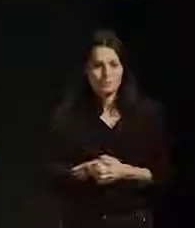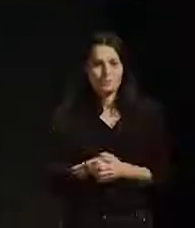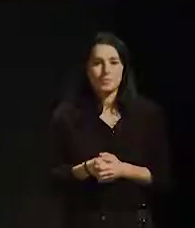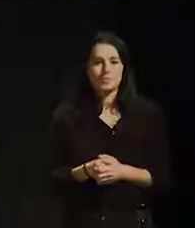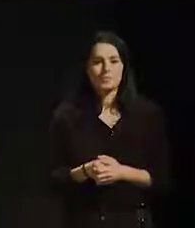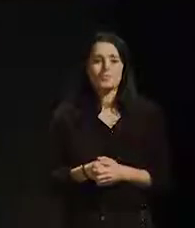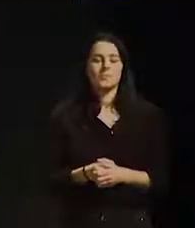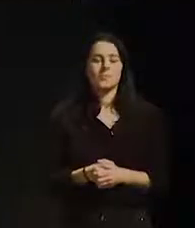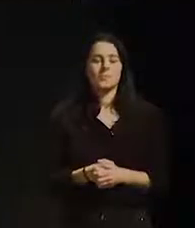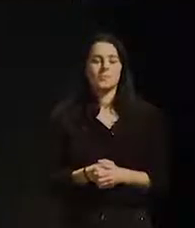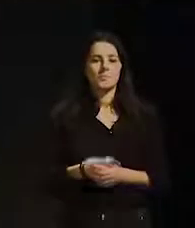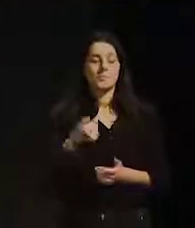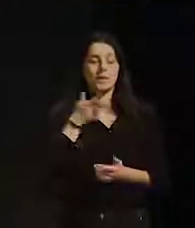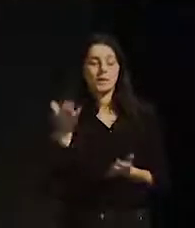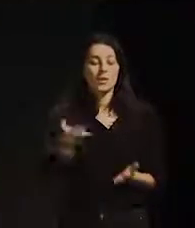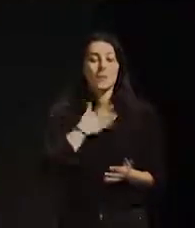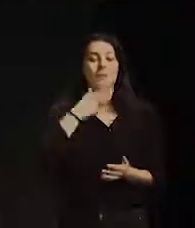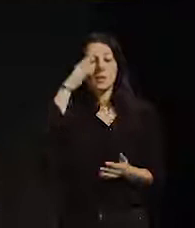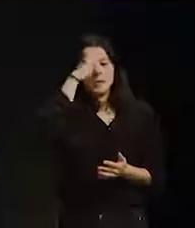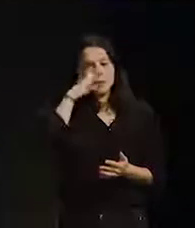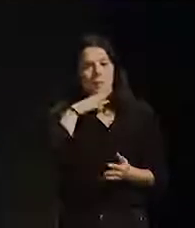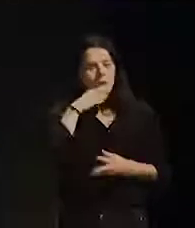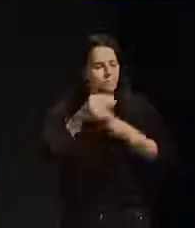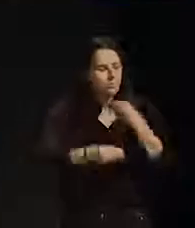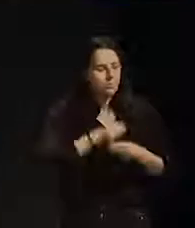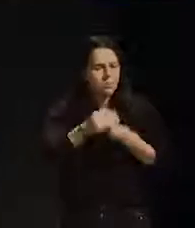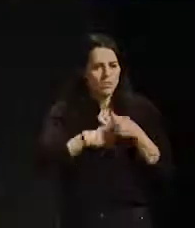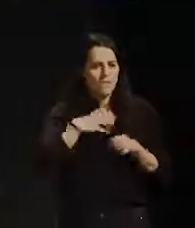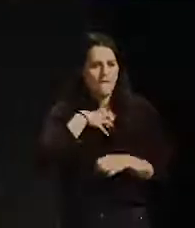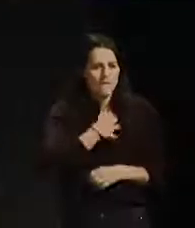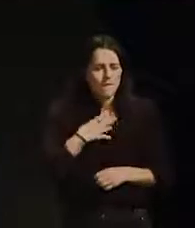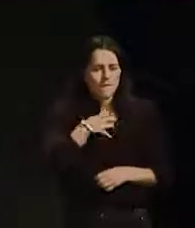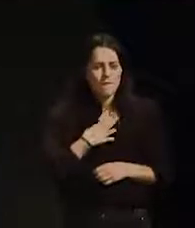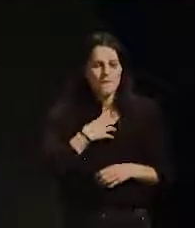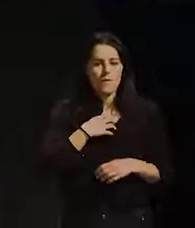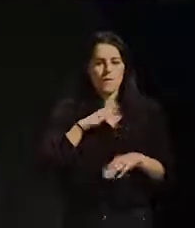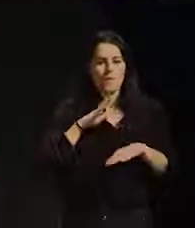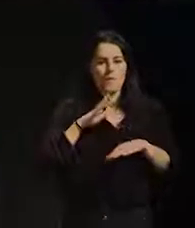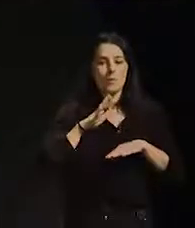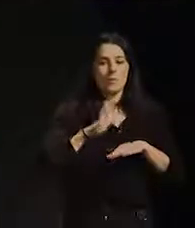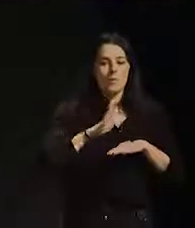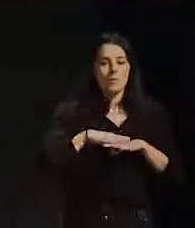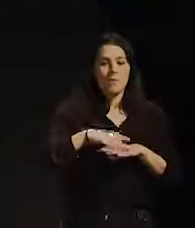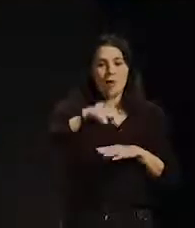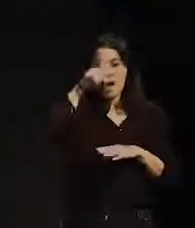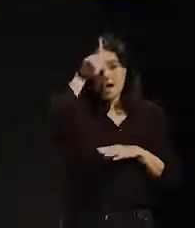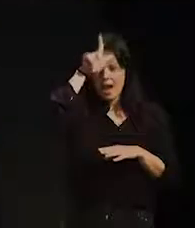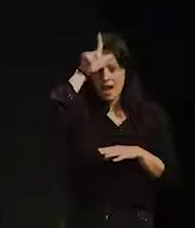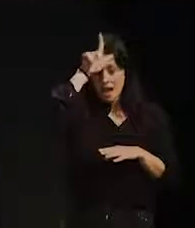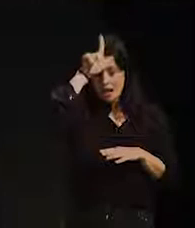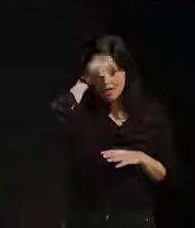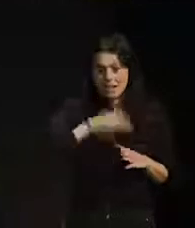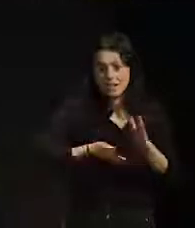oriental. Mi padre hizo todo lo posible por llevarme a Alemania con